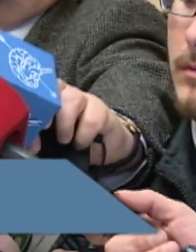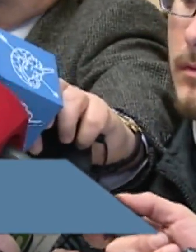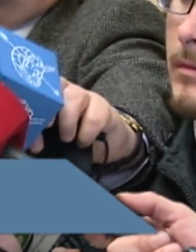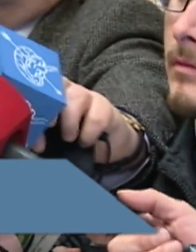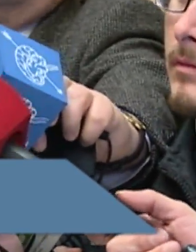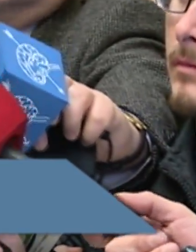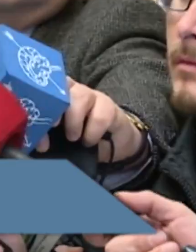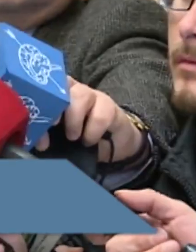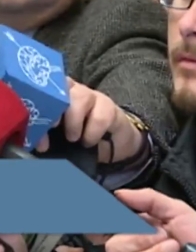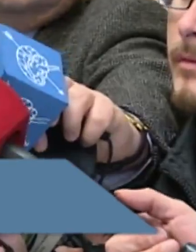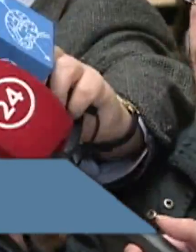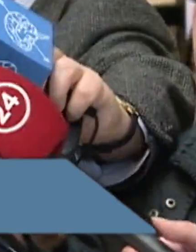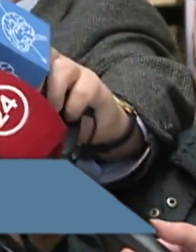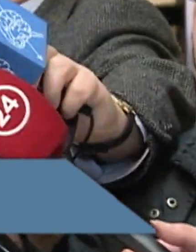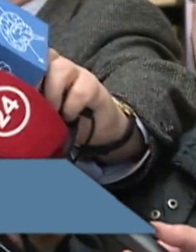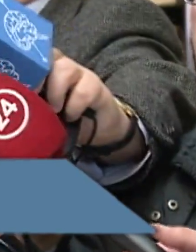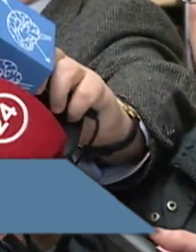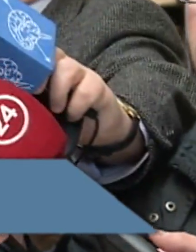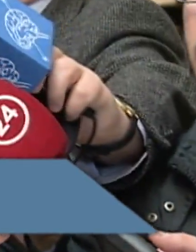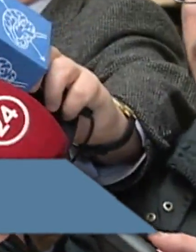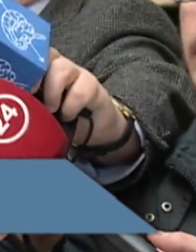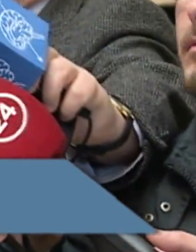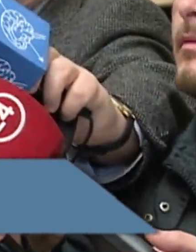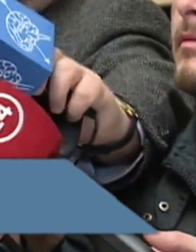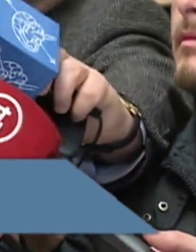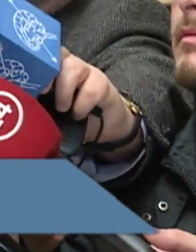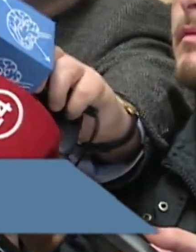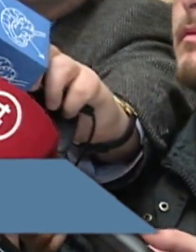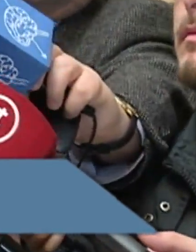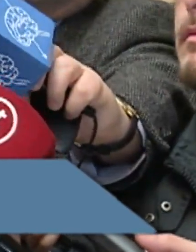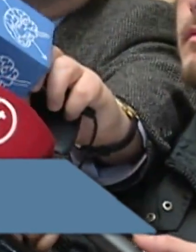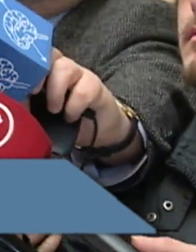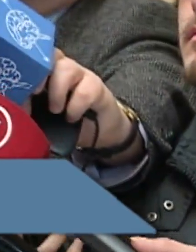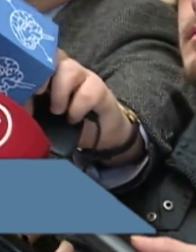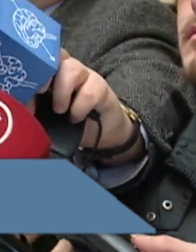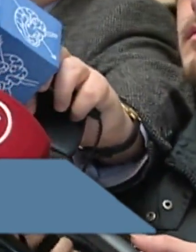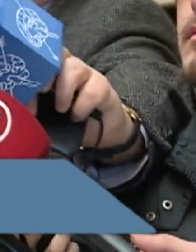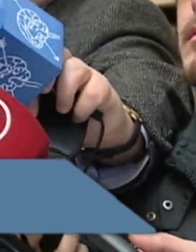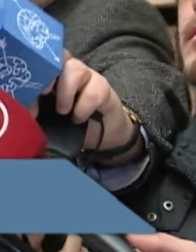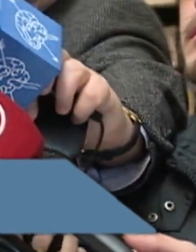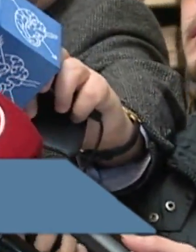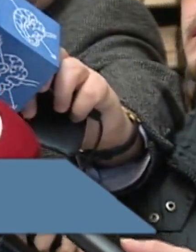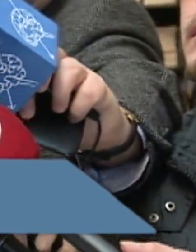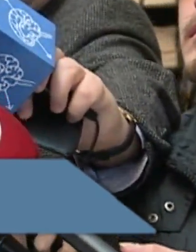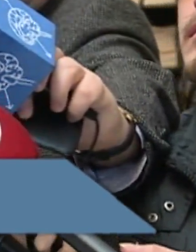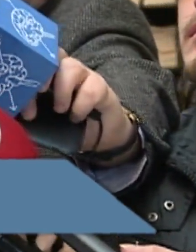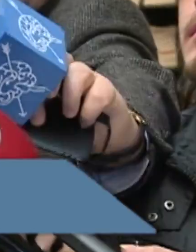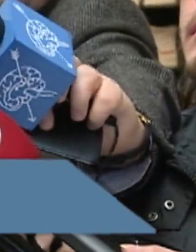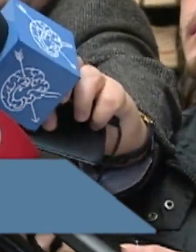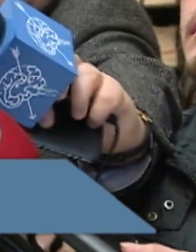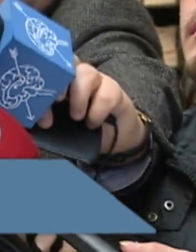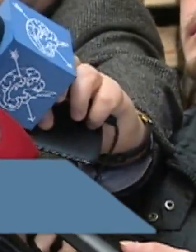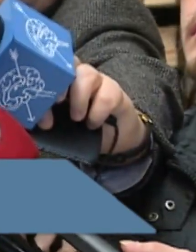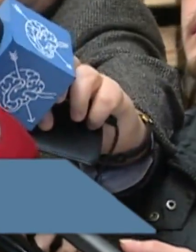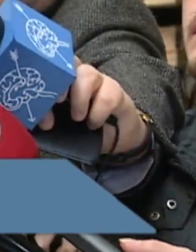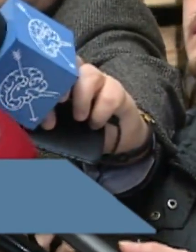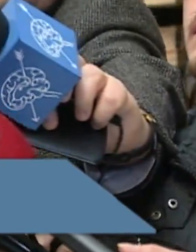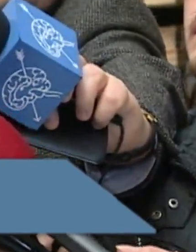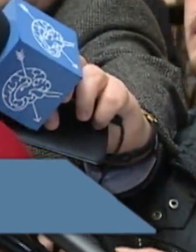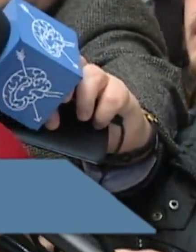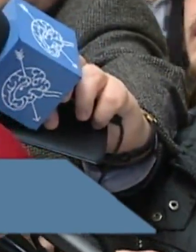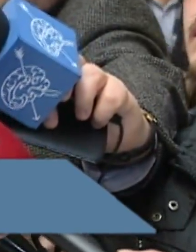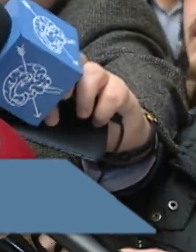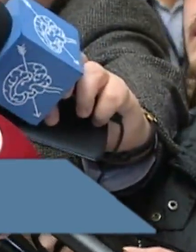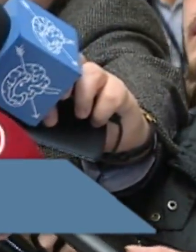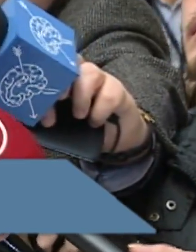por los próximos 10 años los propios trabajadores del Congreso le solicitaron al Senado quedar fuera de esto ellos querían